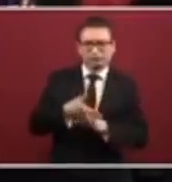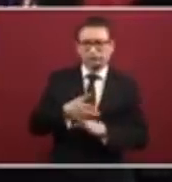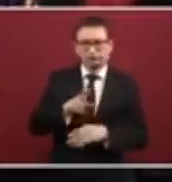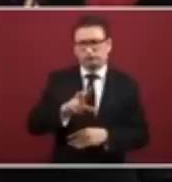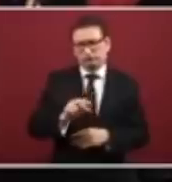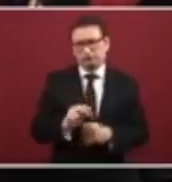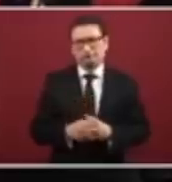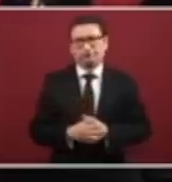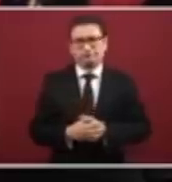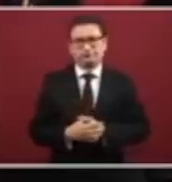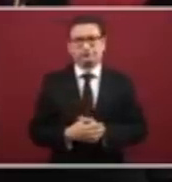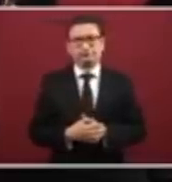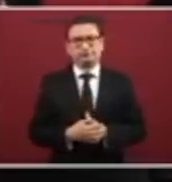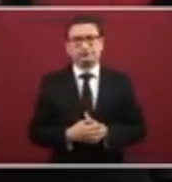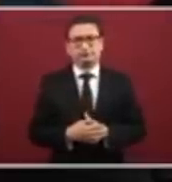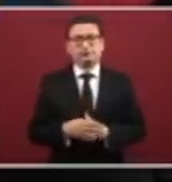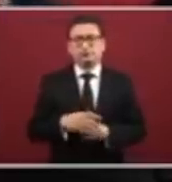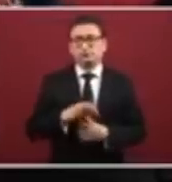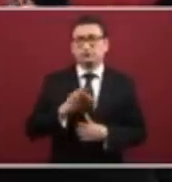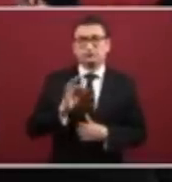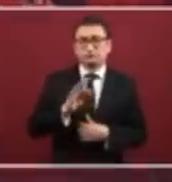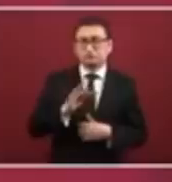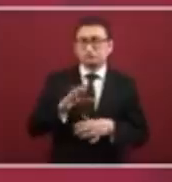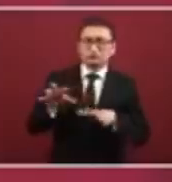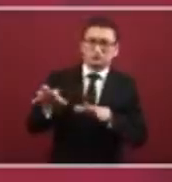los utilicen